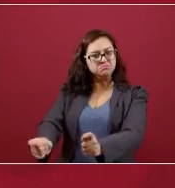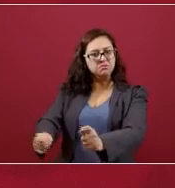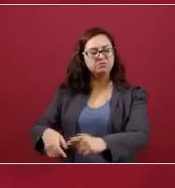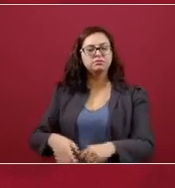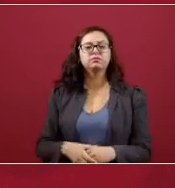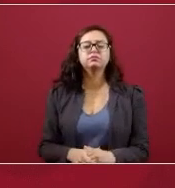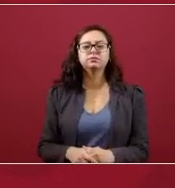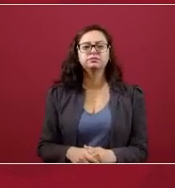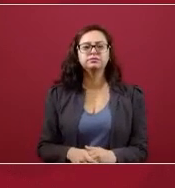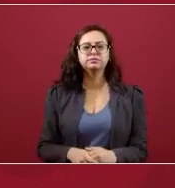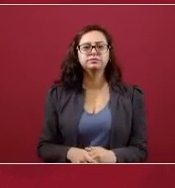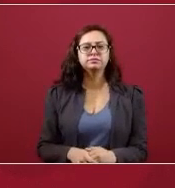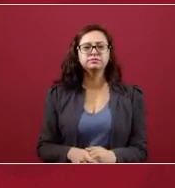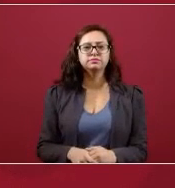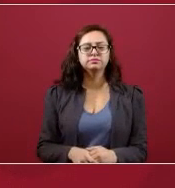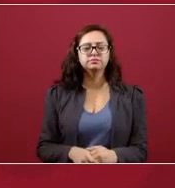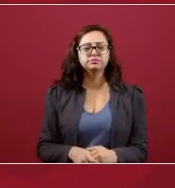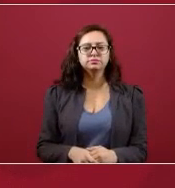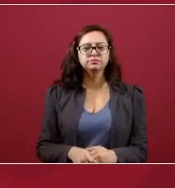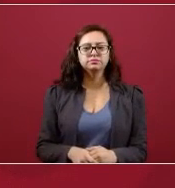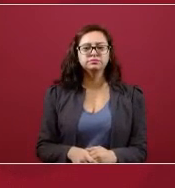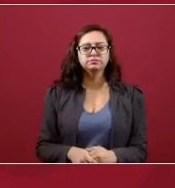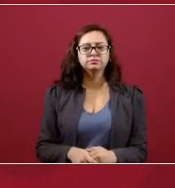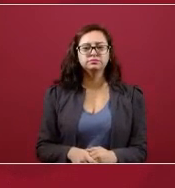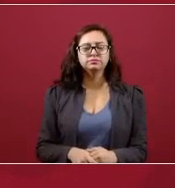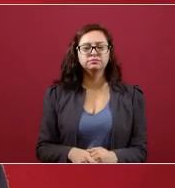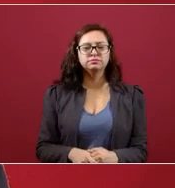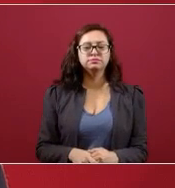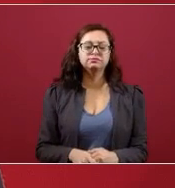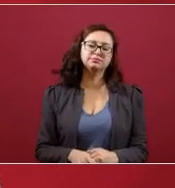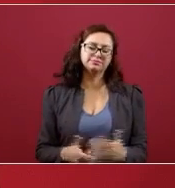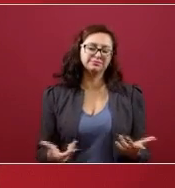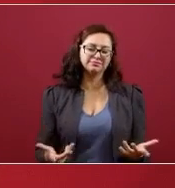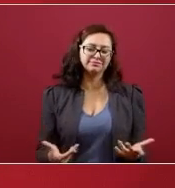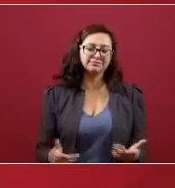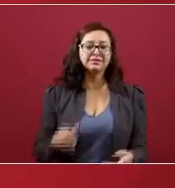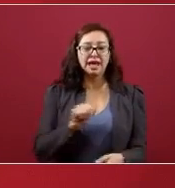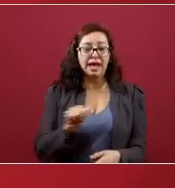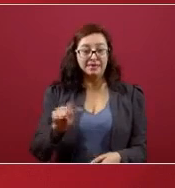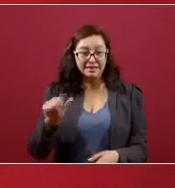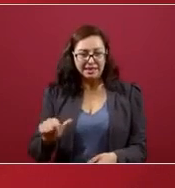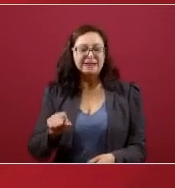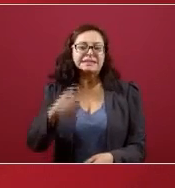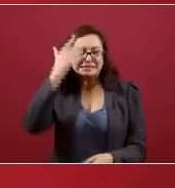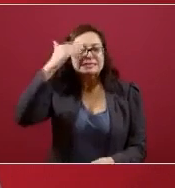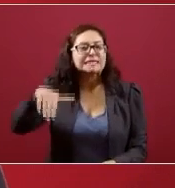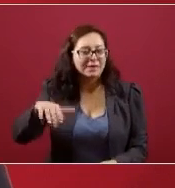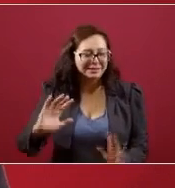Atentamente, ya saben quién.